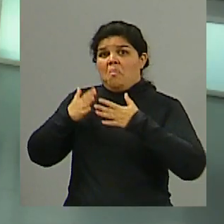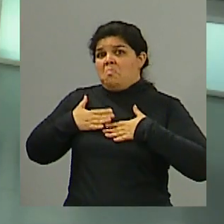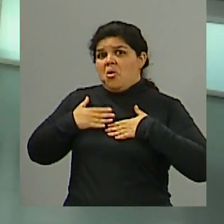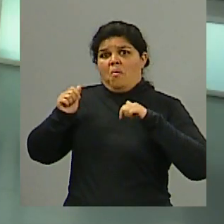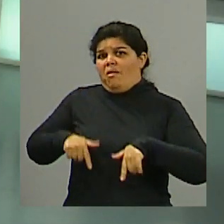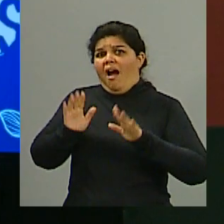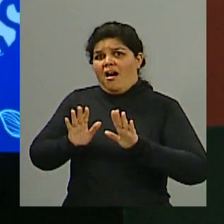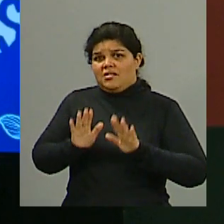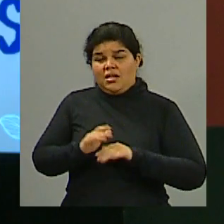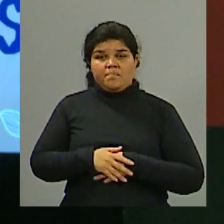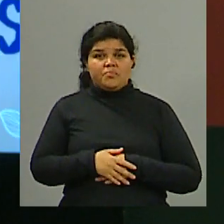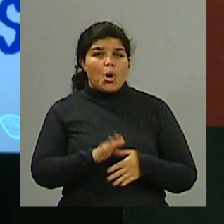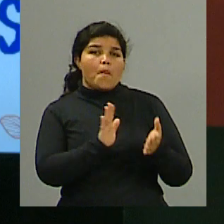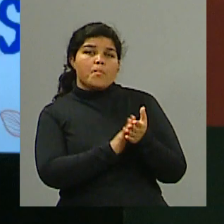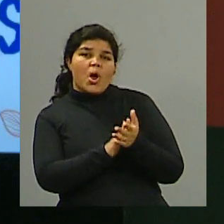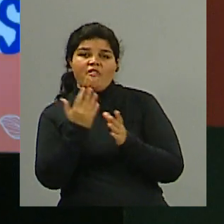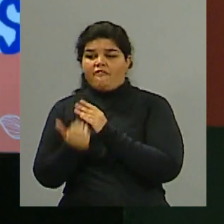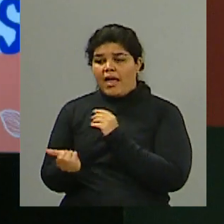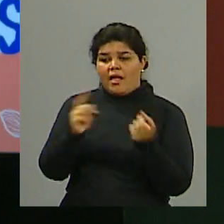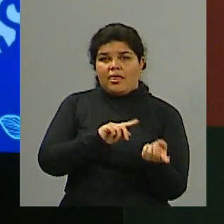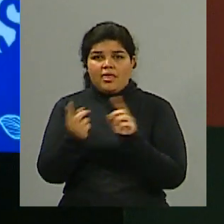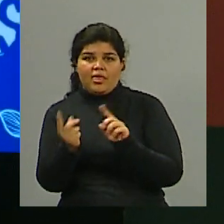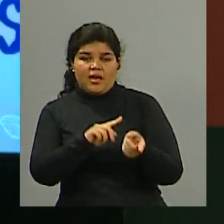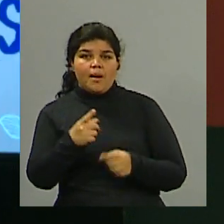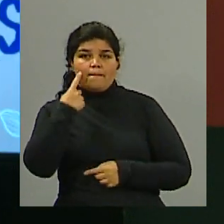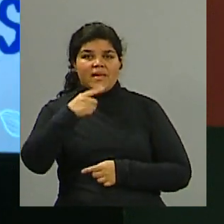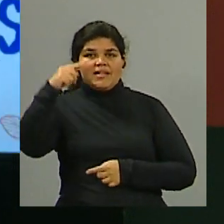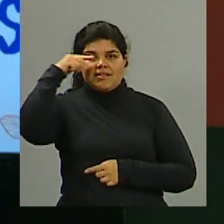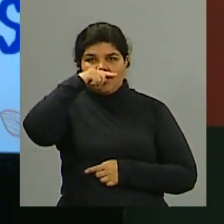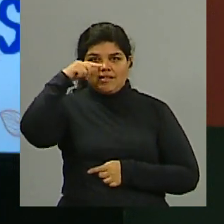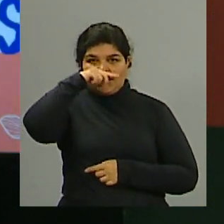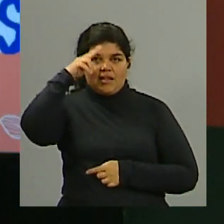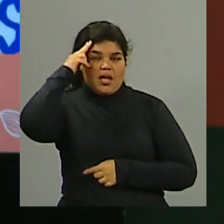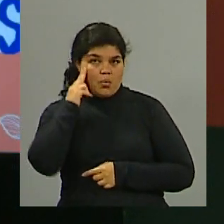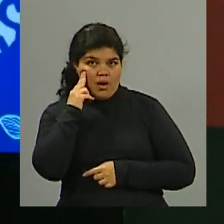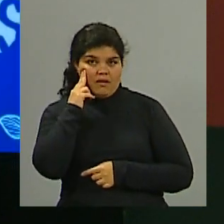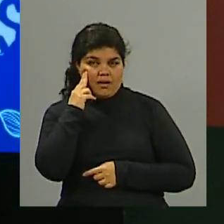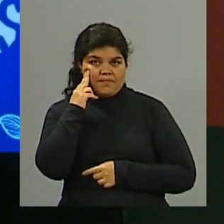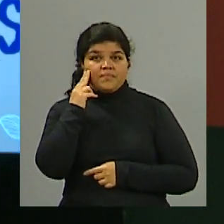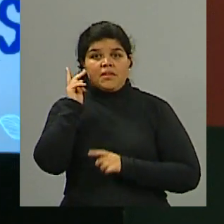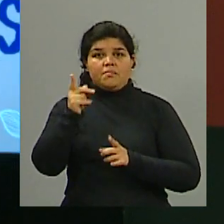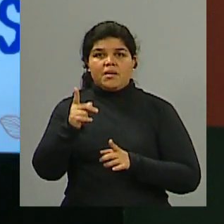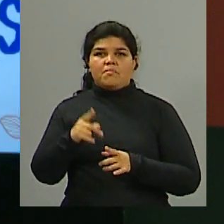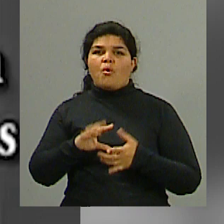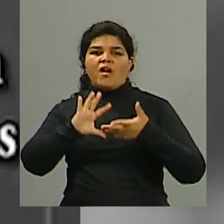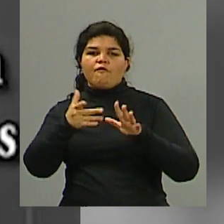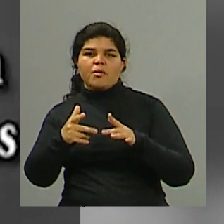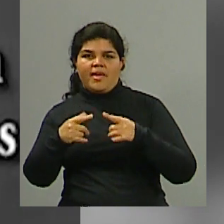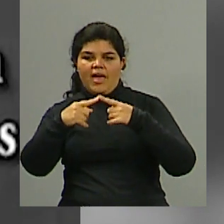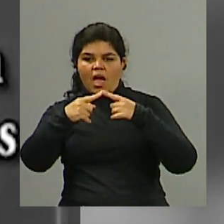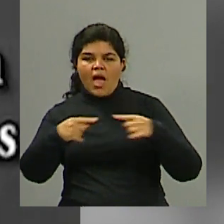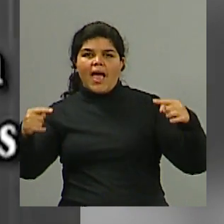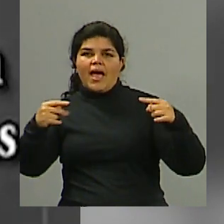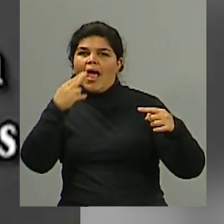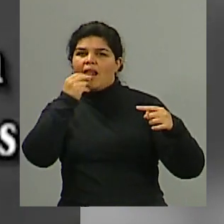Exacto. Bueno, en el siglo XIX, en 1879, James Clerk Maxwell hizo la teoría de ondas electromagnéticas.